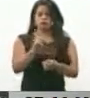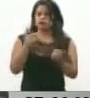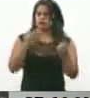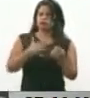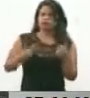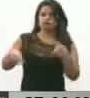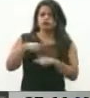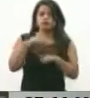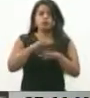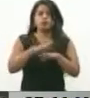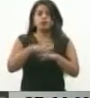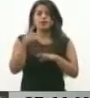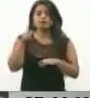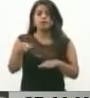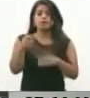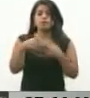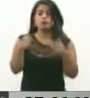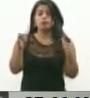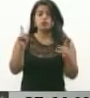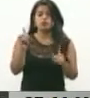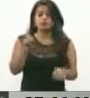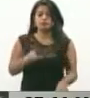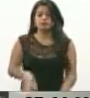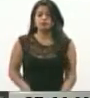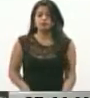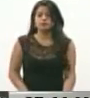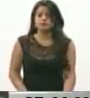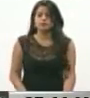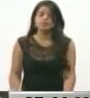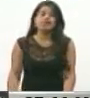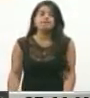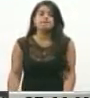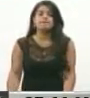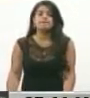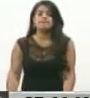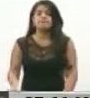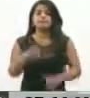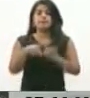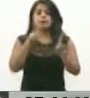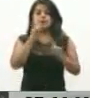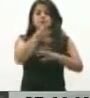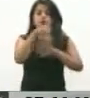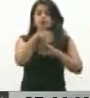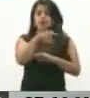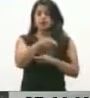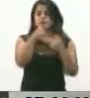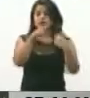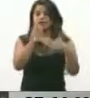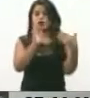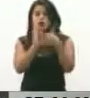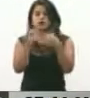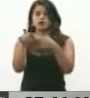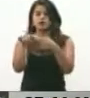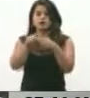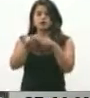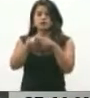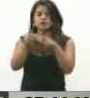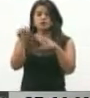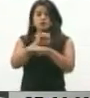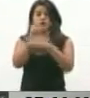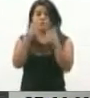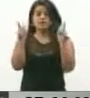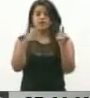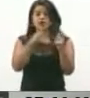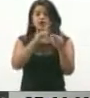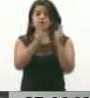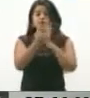recursos del Estado, porque es público. Bueno, lo que se está pretendiendo en la Asamblea Nacional con ese ataque contra el software libre a través de una reforma propuesta de